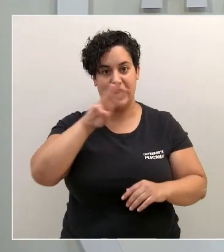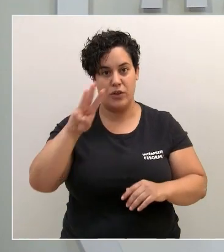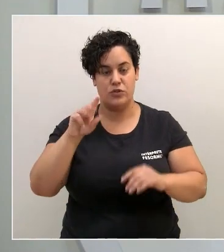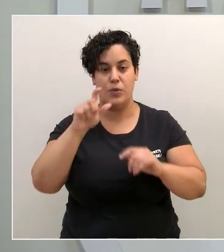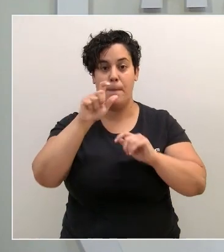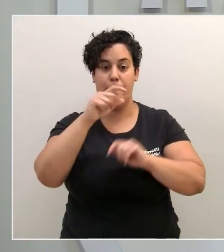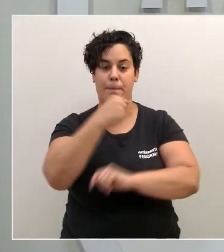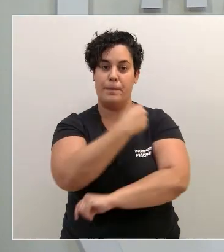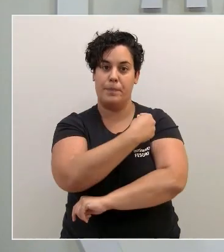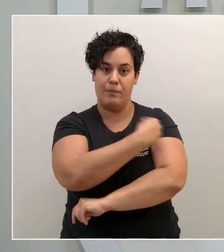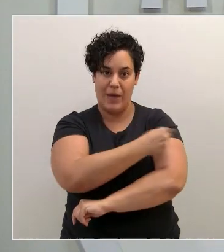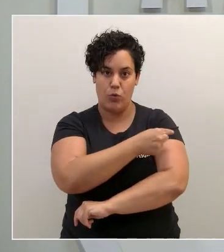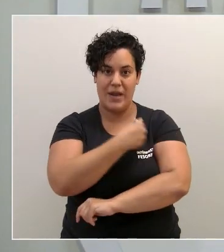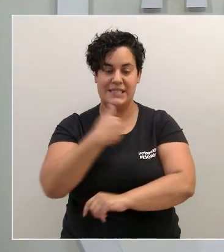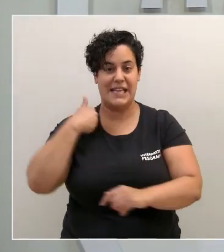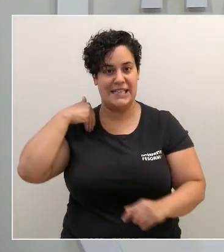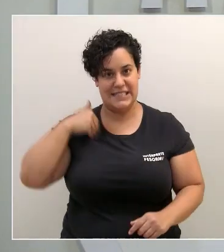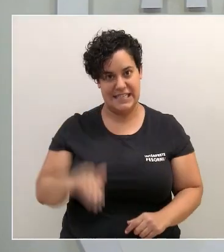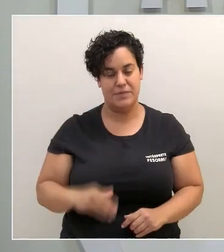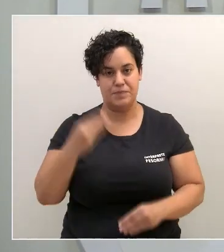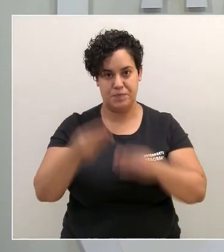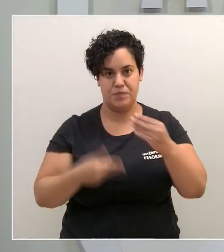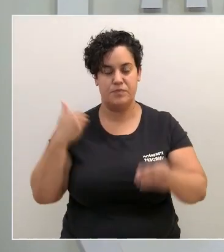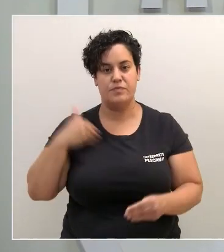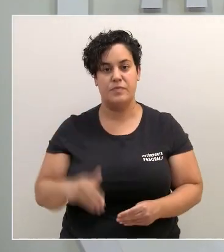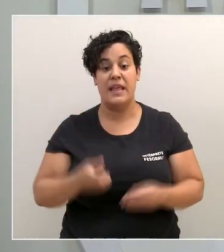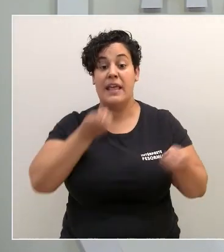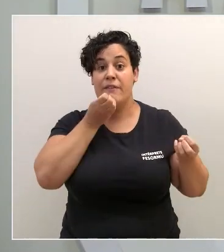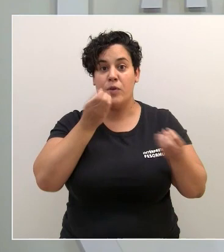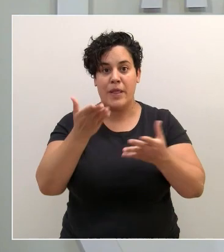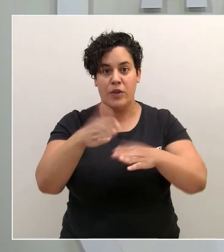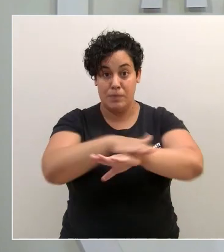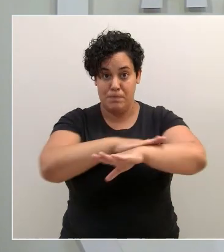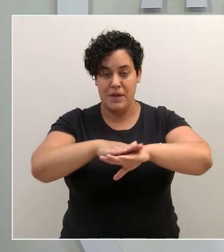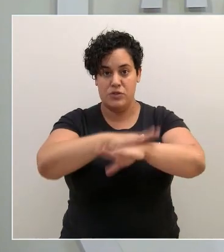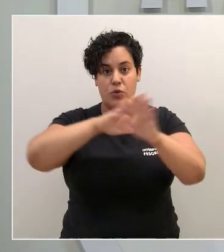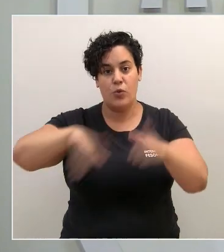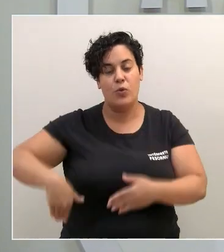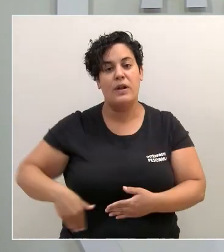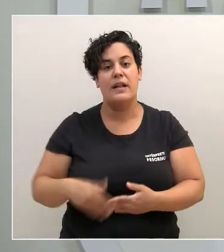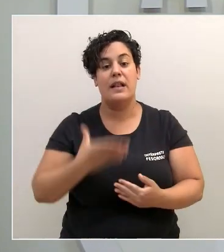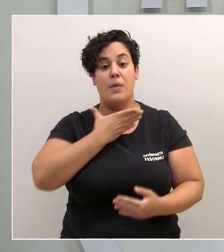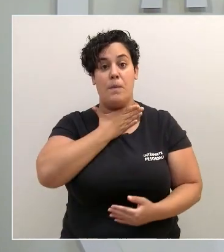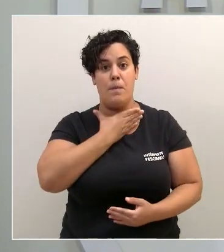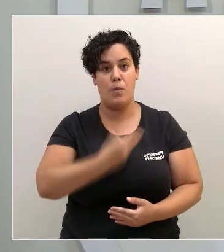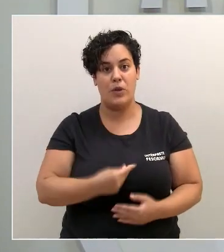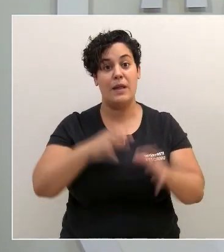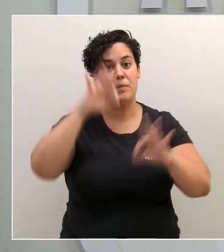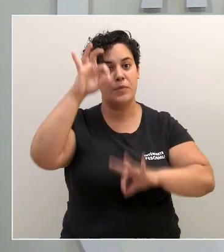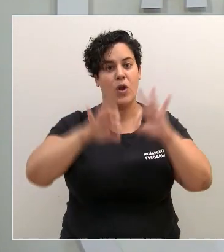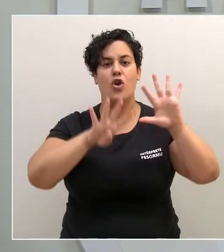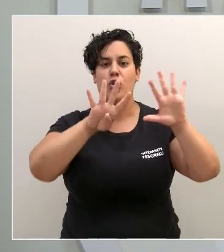1.425.362 vacunas administradas. El último informe del Ministerio sitúa a la región de Murcia con un porcentaje